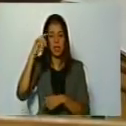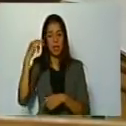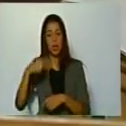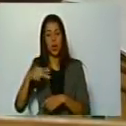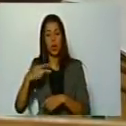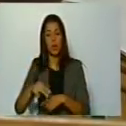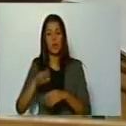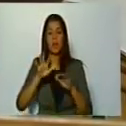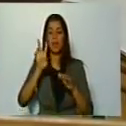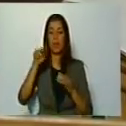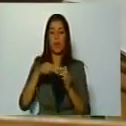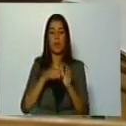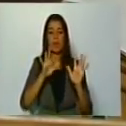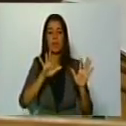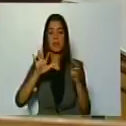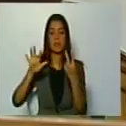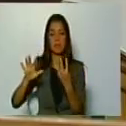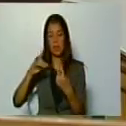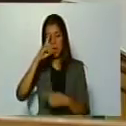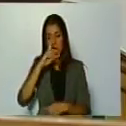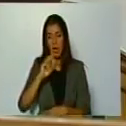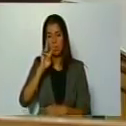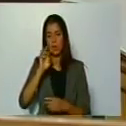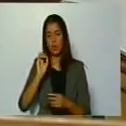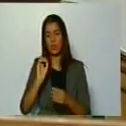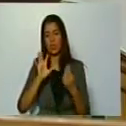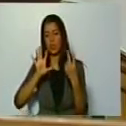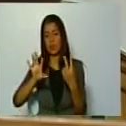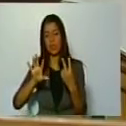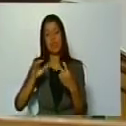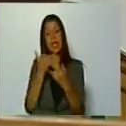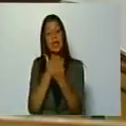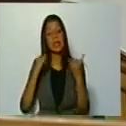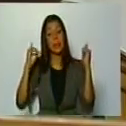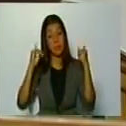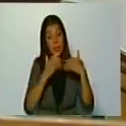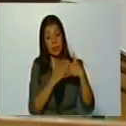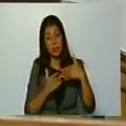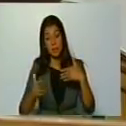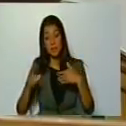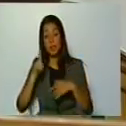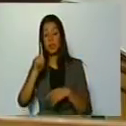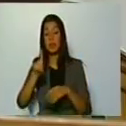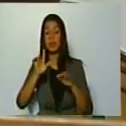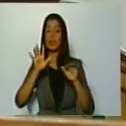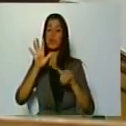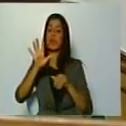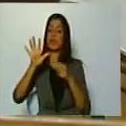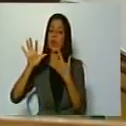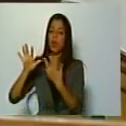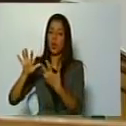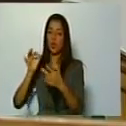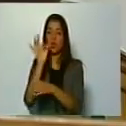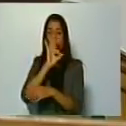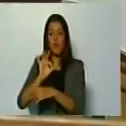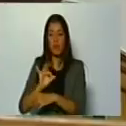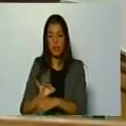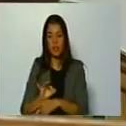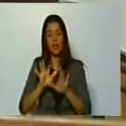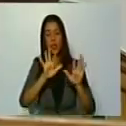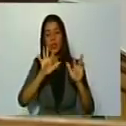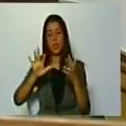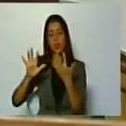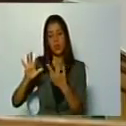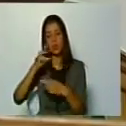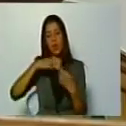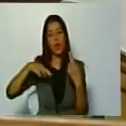de 2017, año 207 de la Independencia y 158 de la Federación y 18 de la